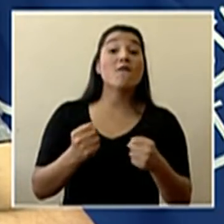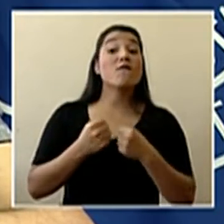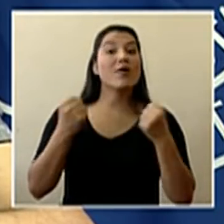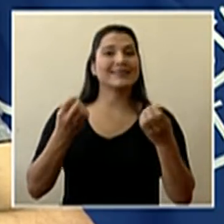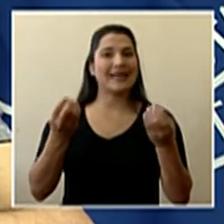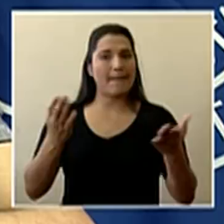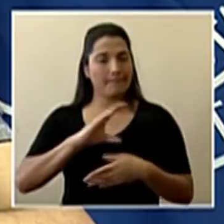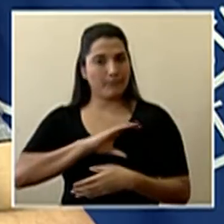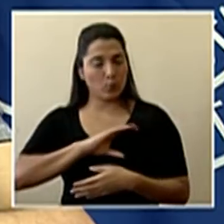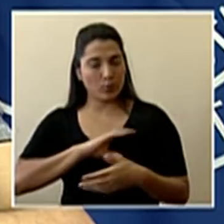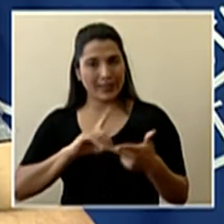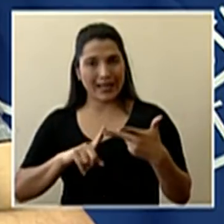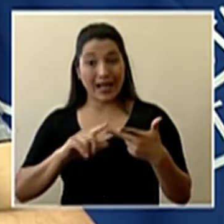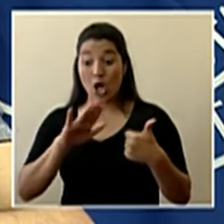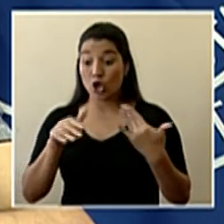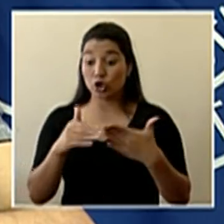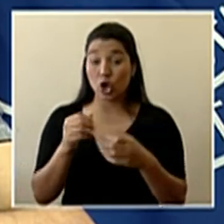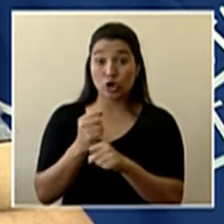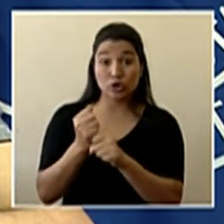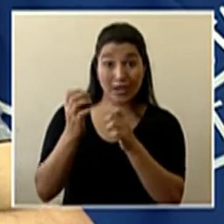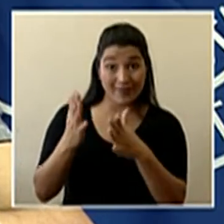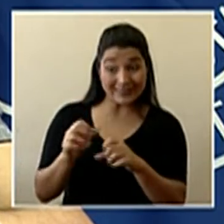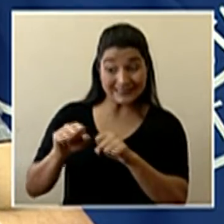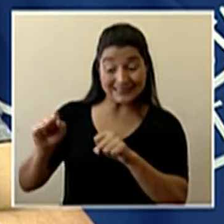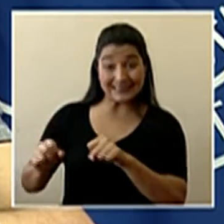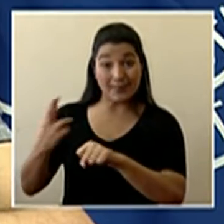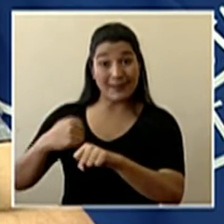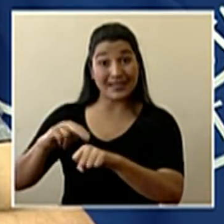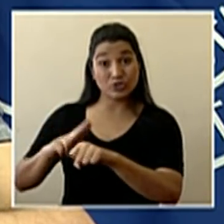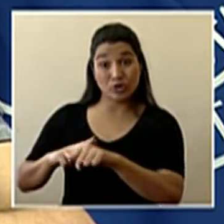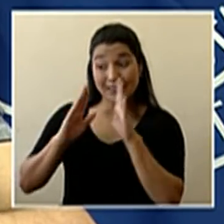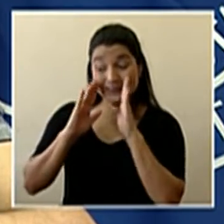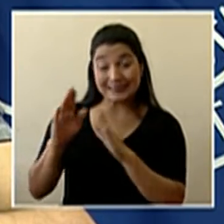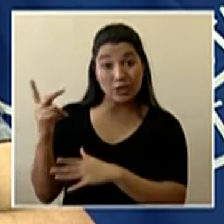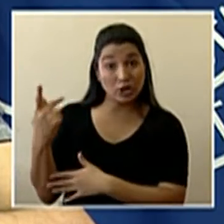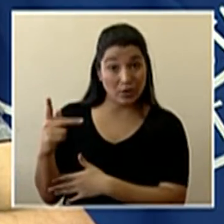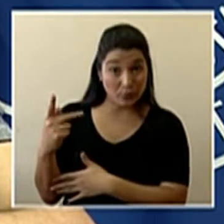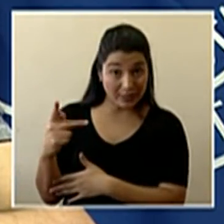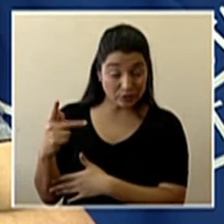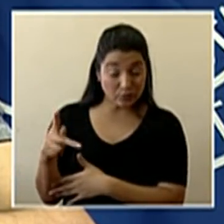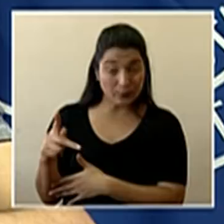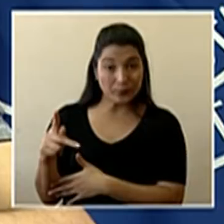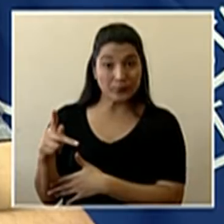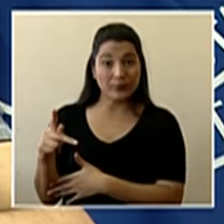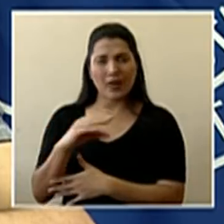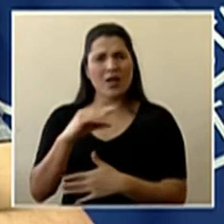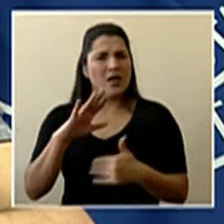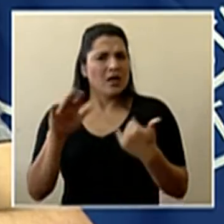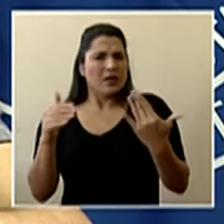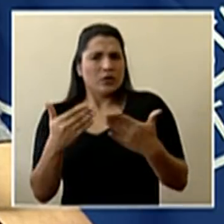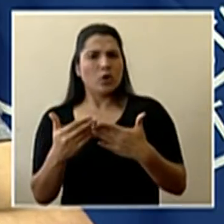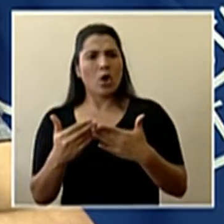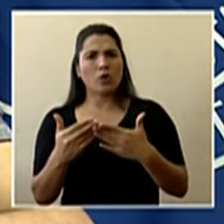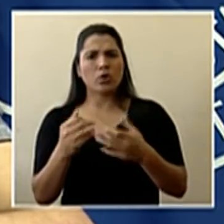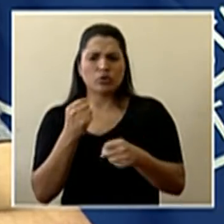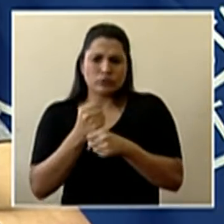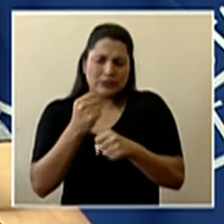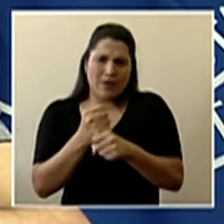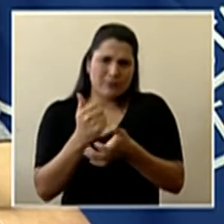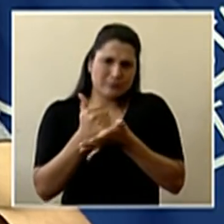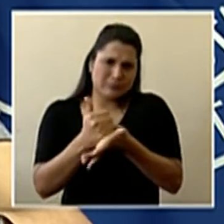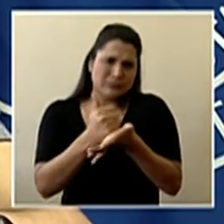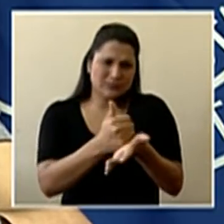todo el personal que ha estado del Sistema Nacional de Gestión de Riesgo, y todos los que hemos estado colaborando, porque